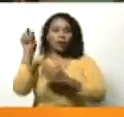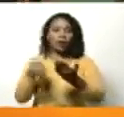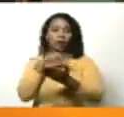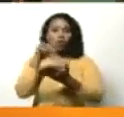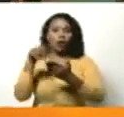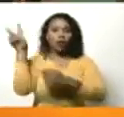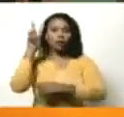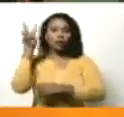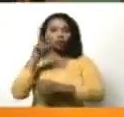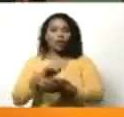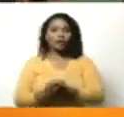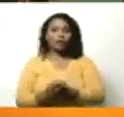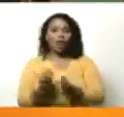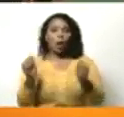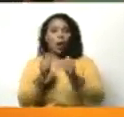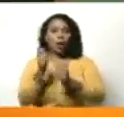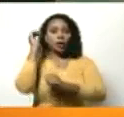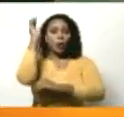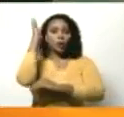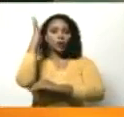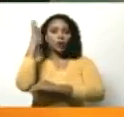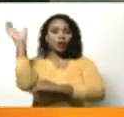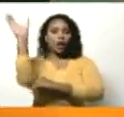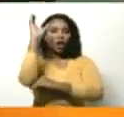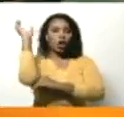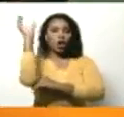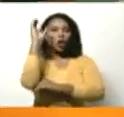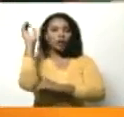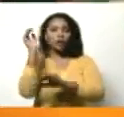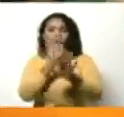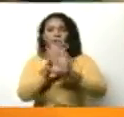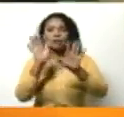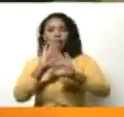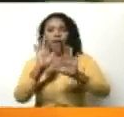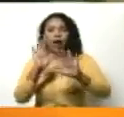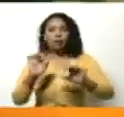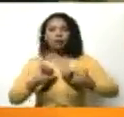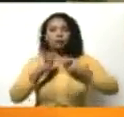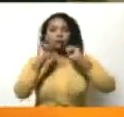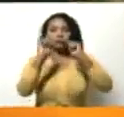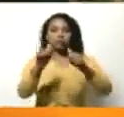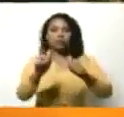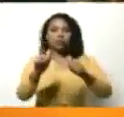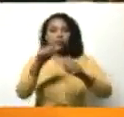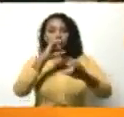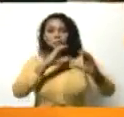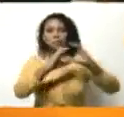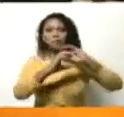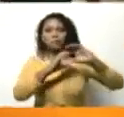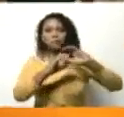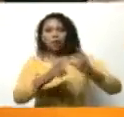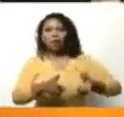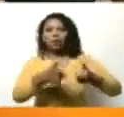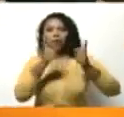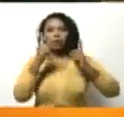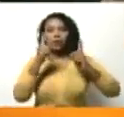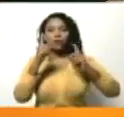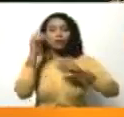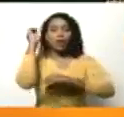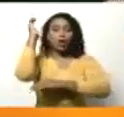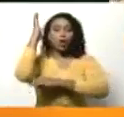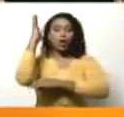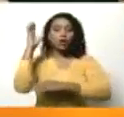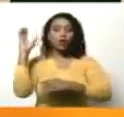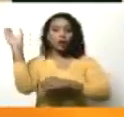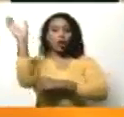de Venezuela con el Congreso de Colombia, y que ya habían iniciado conversaciones con autoridades del Congreso colombiano